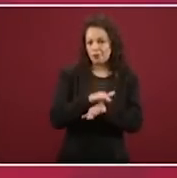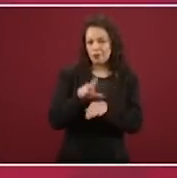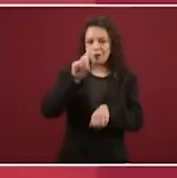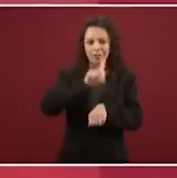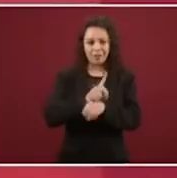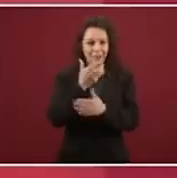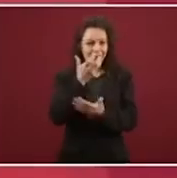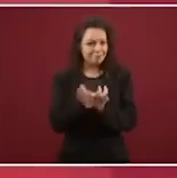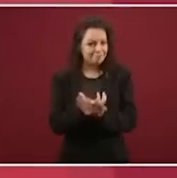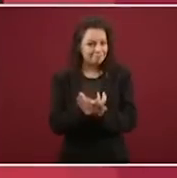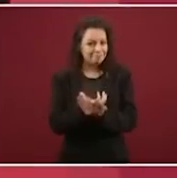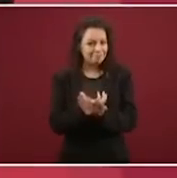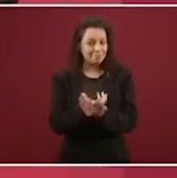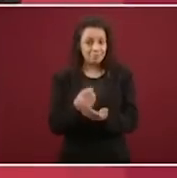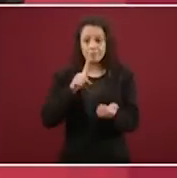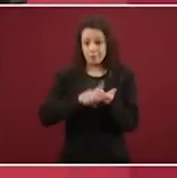pero no